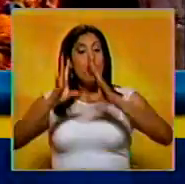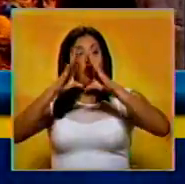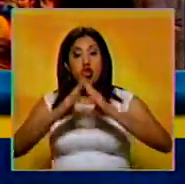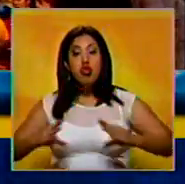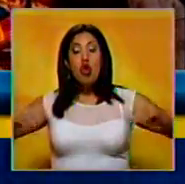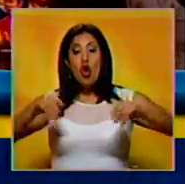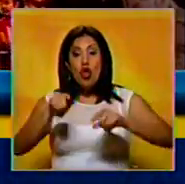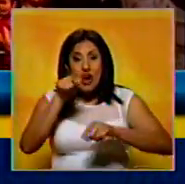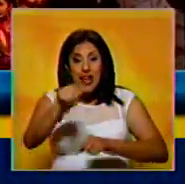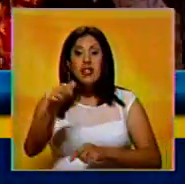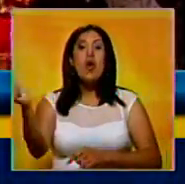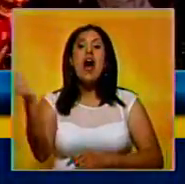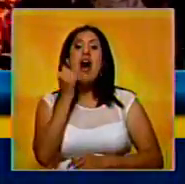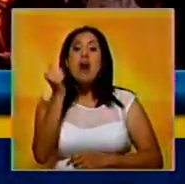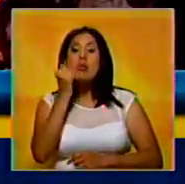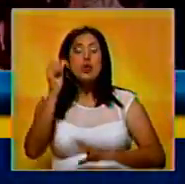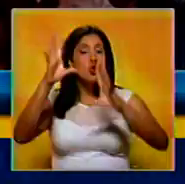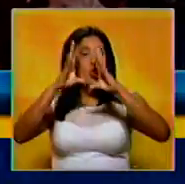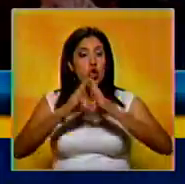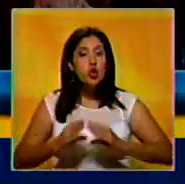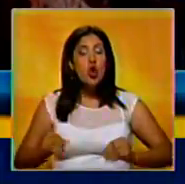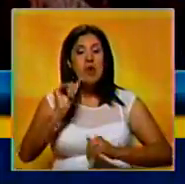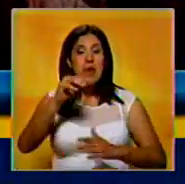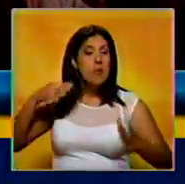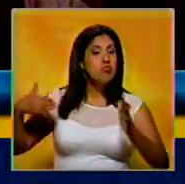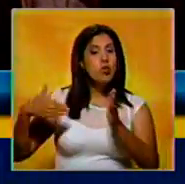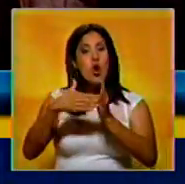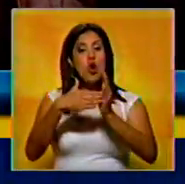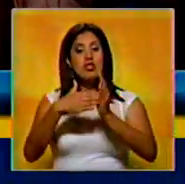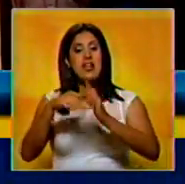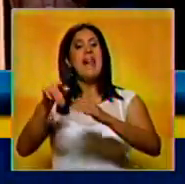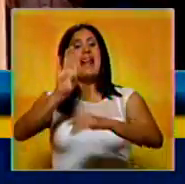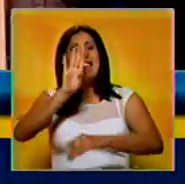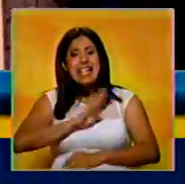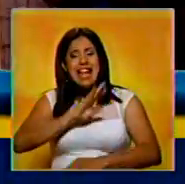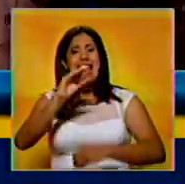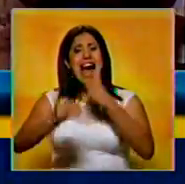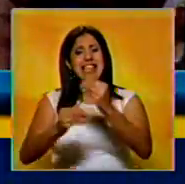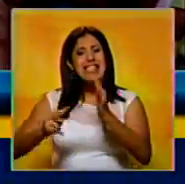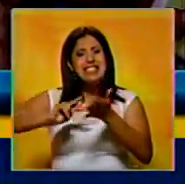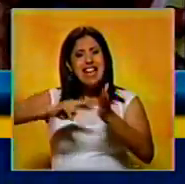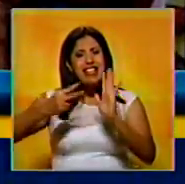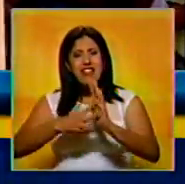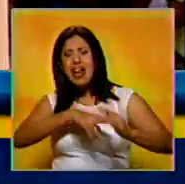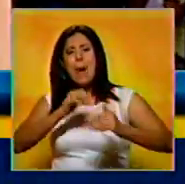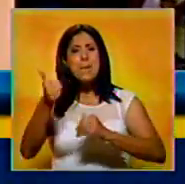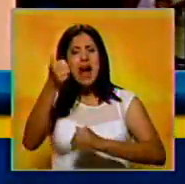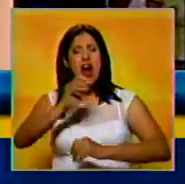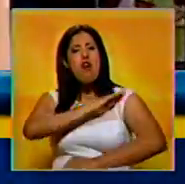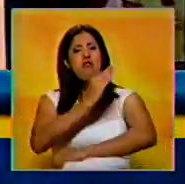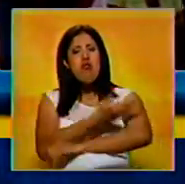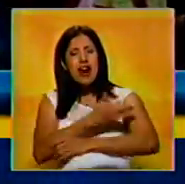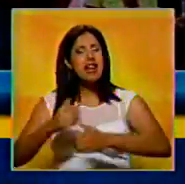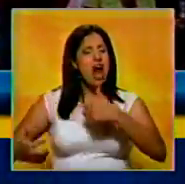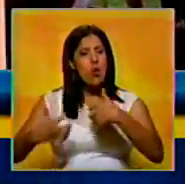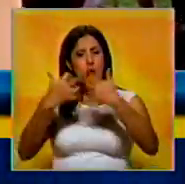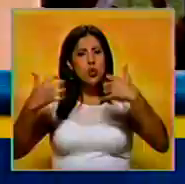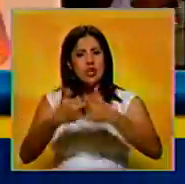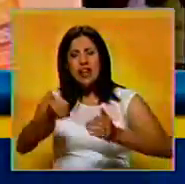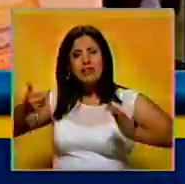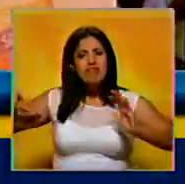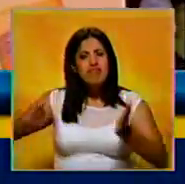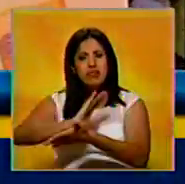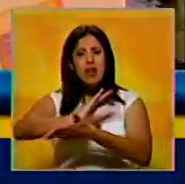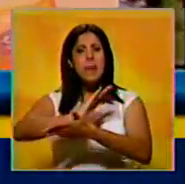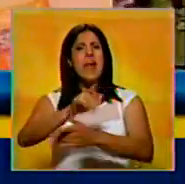Todos estos abusos, todo este atropello tiene que significar más fuerza para luchar y